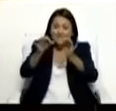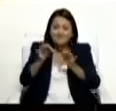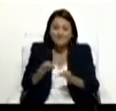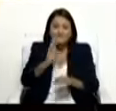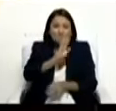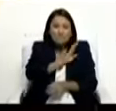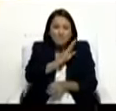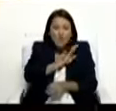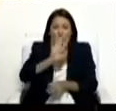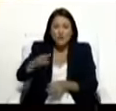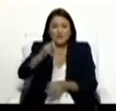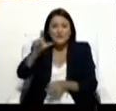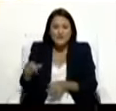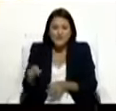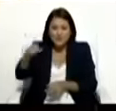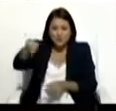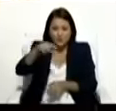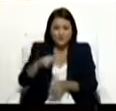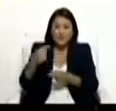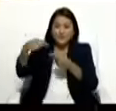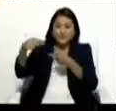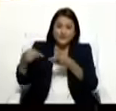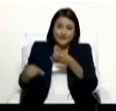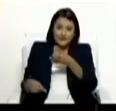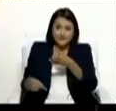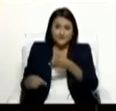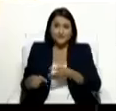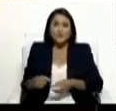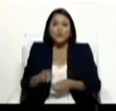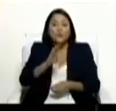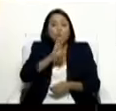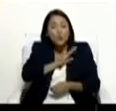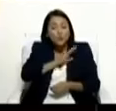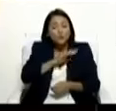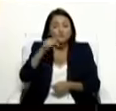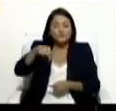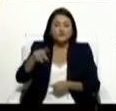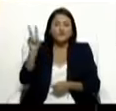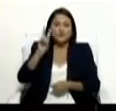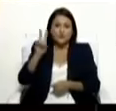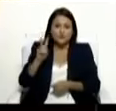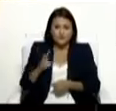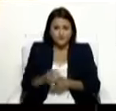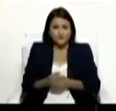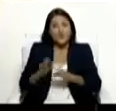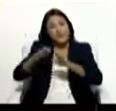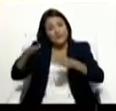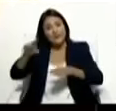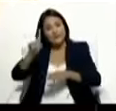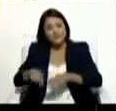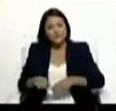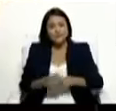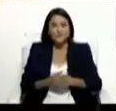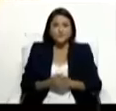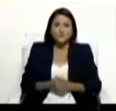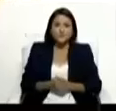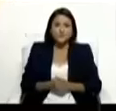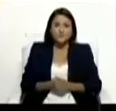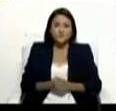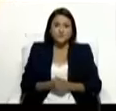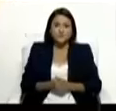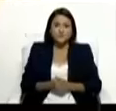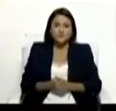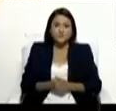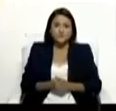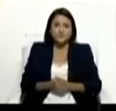de esos territorios y de esos mares y aguas territoriales. Venimos a